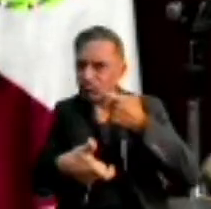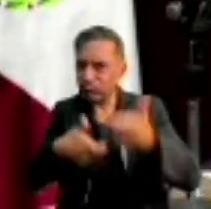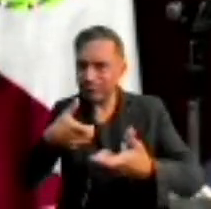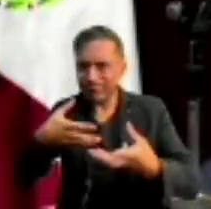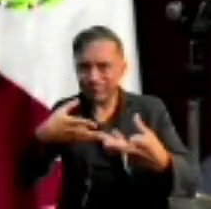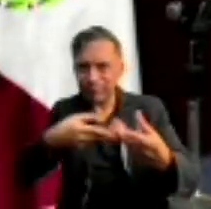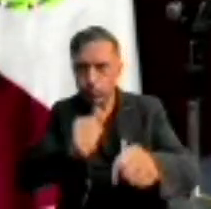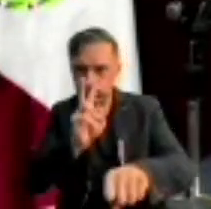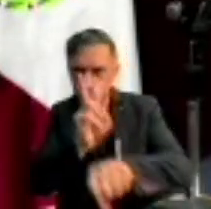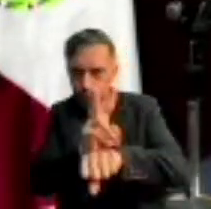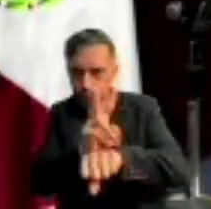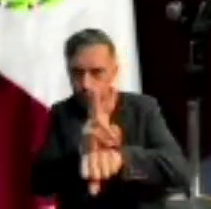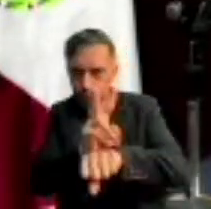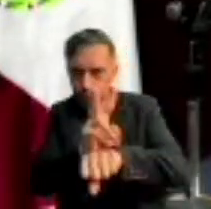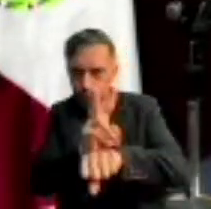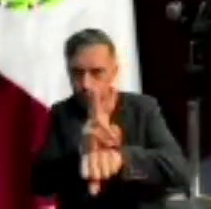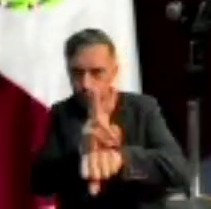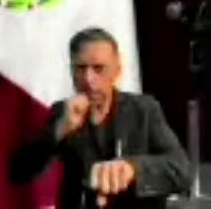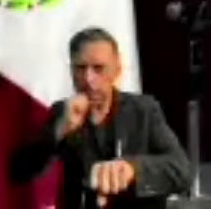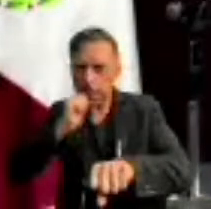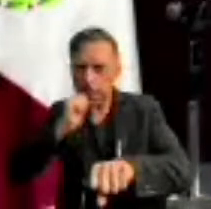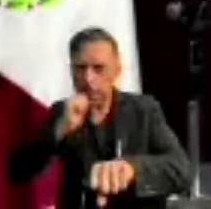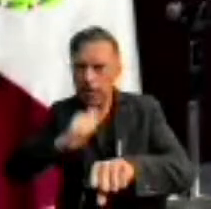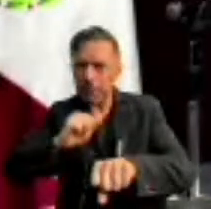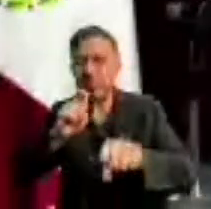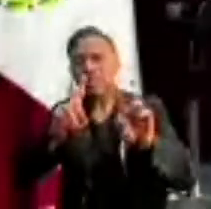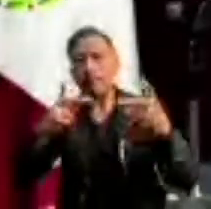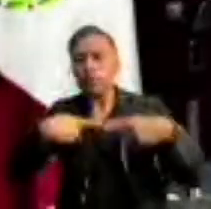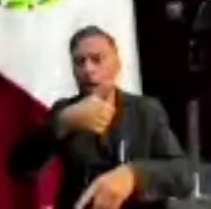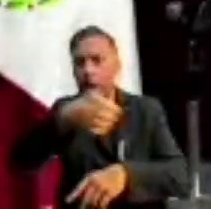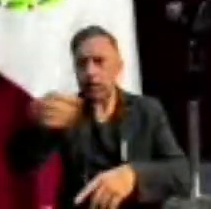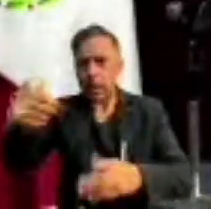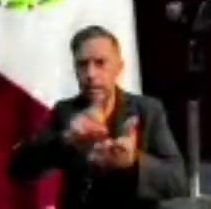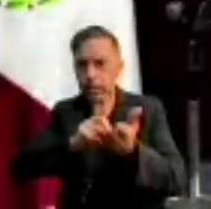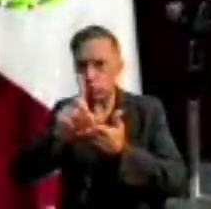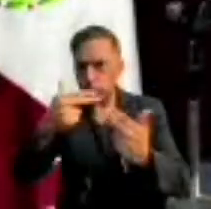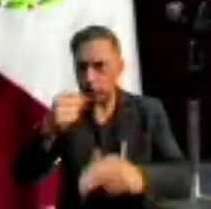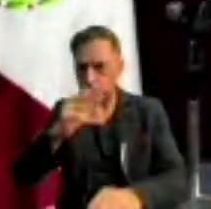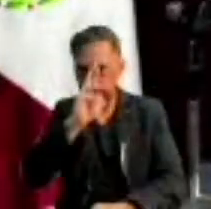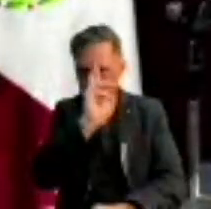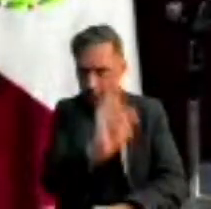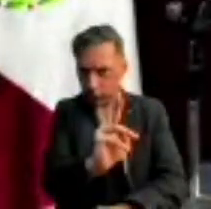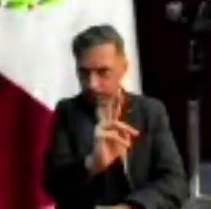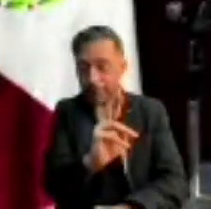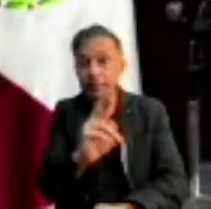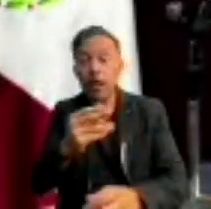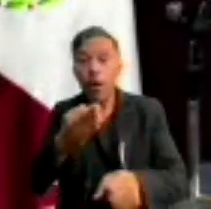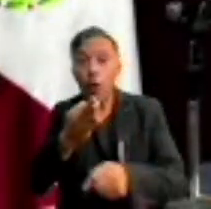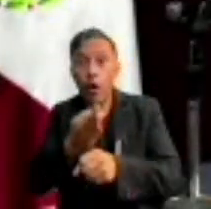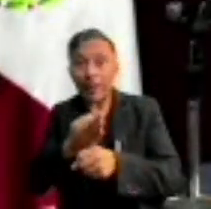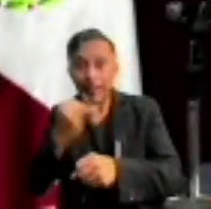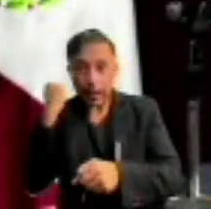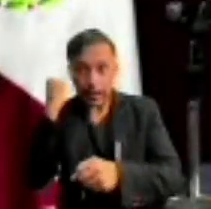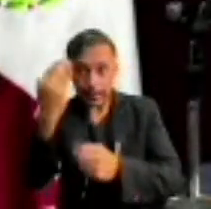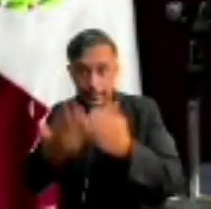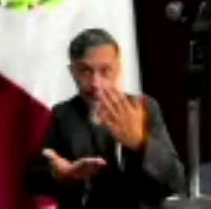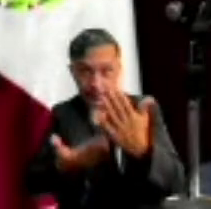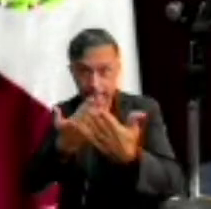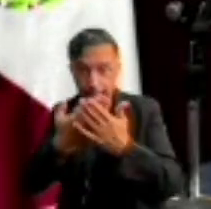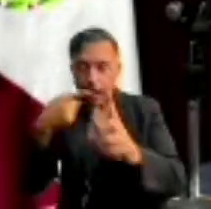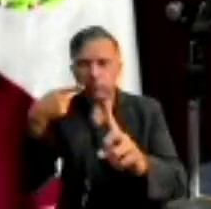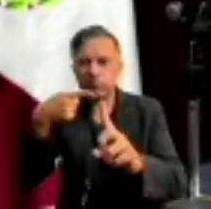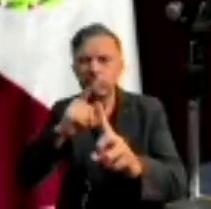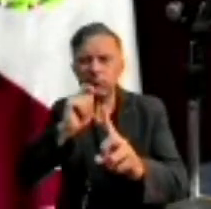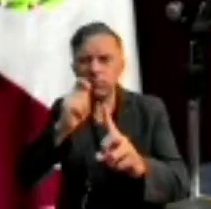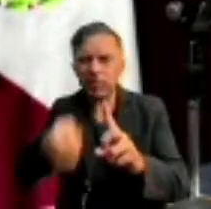el respeto a la protección del derecho la presente inicia Busca abonar y robustecer el marco